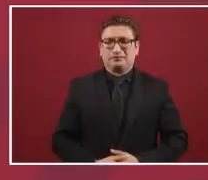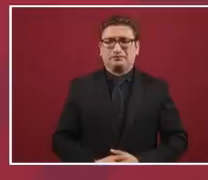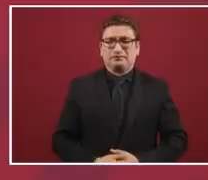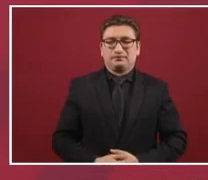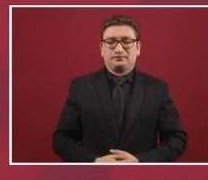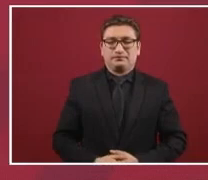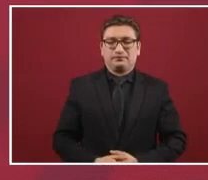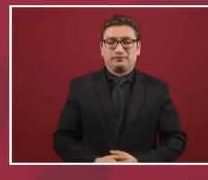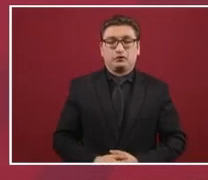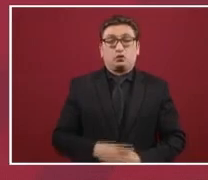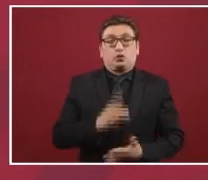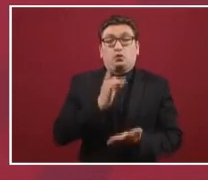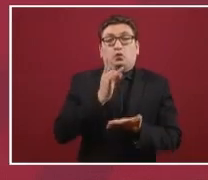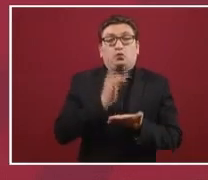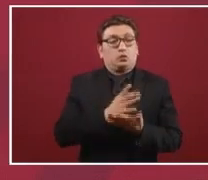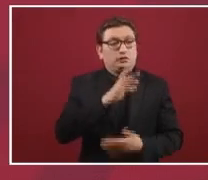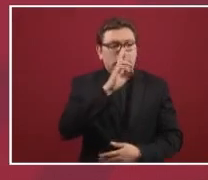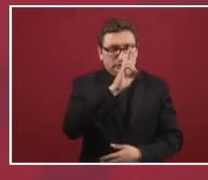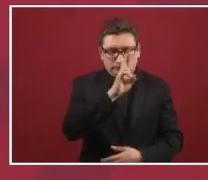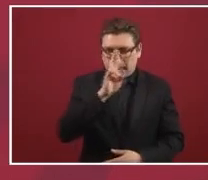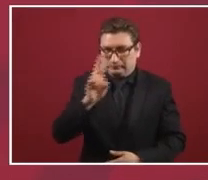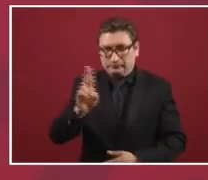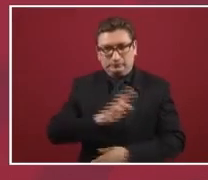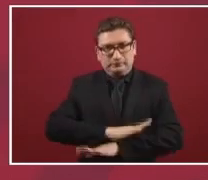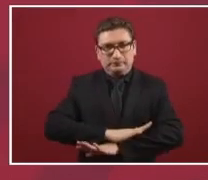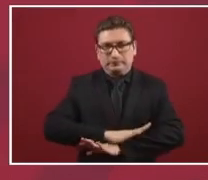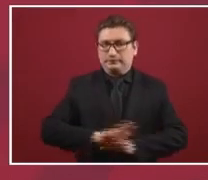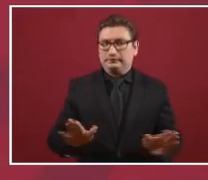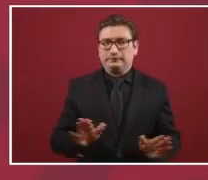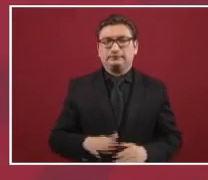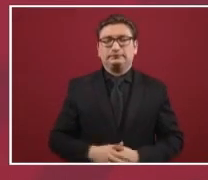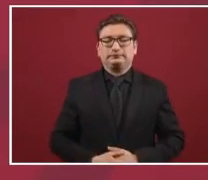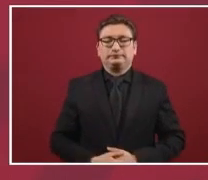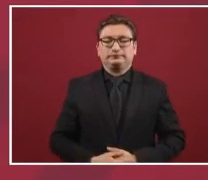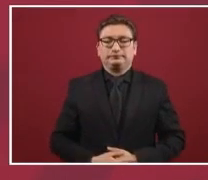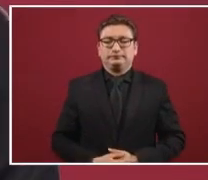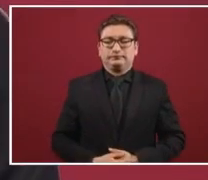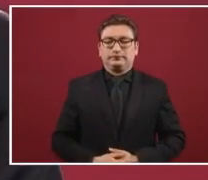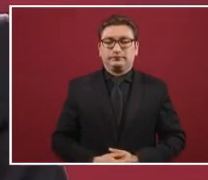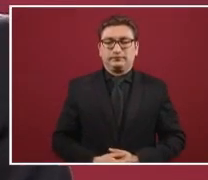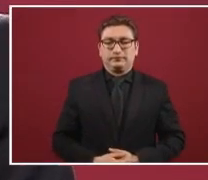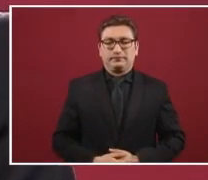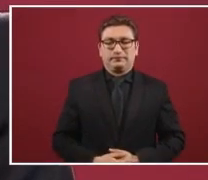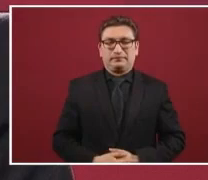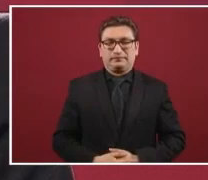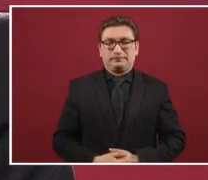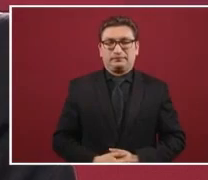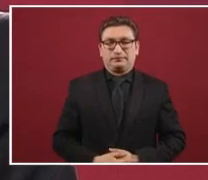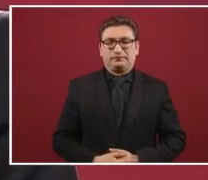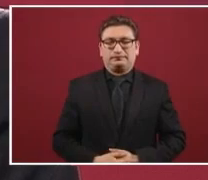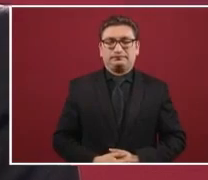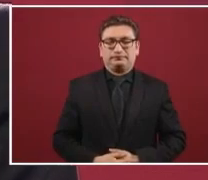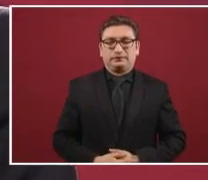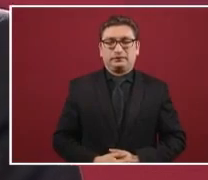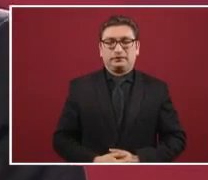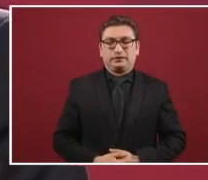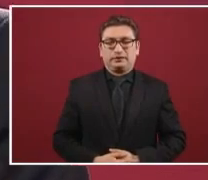y nada más respetarnos, eso es todo, no hay más que eso.